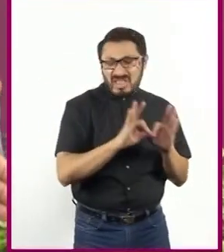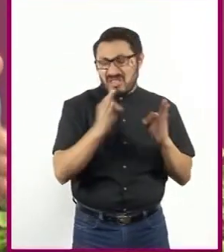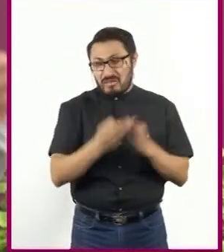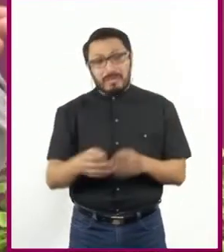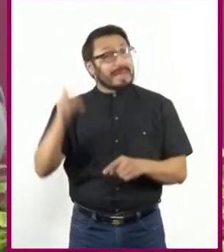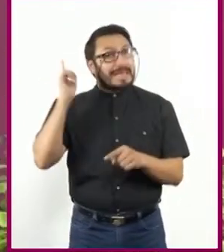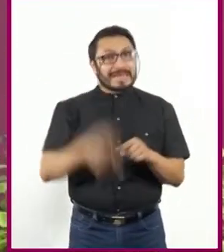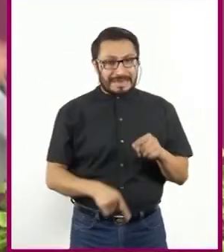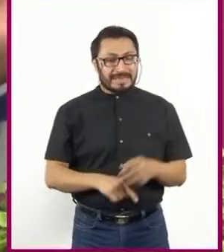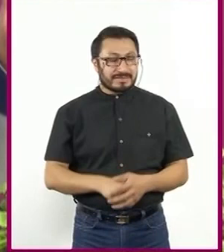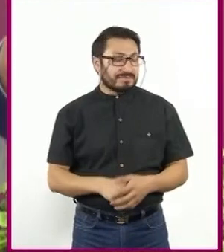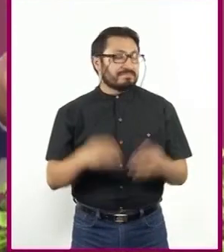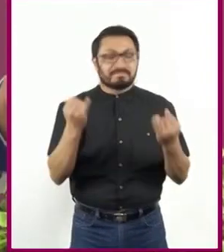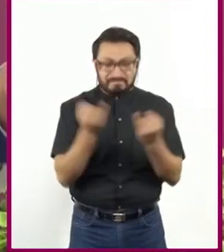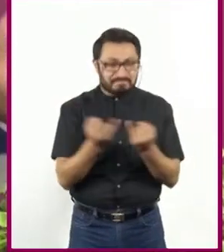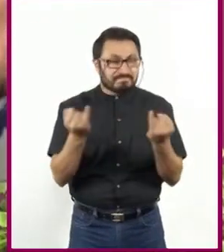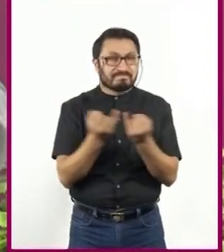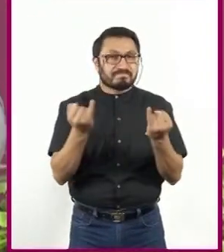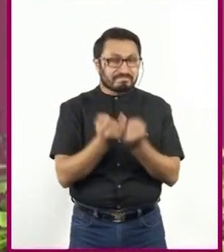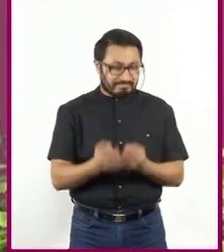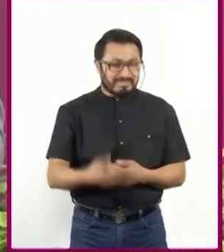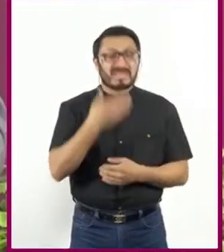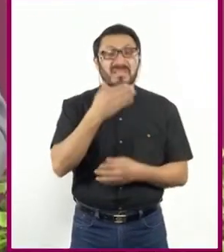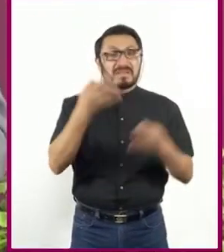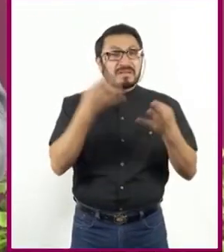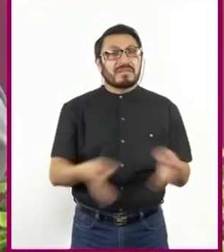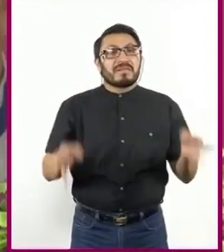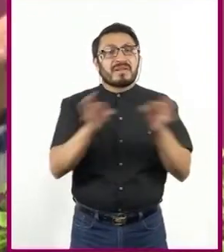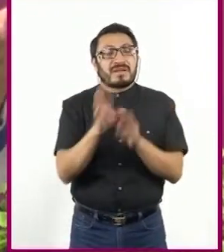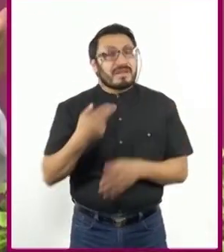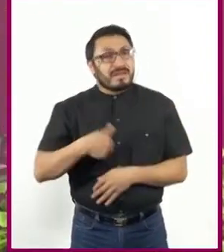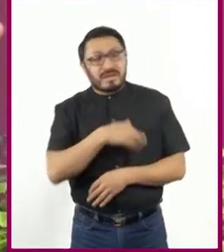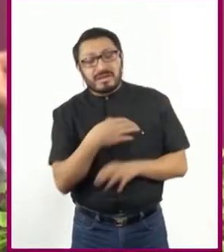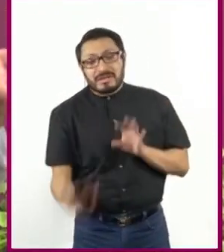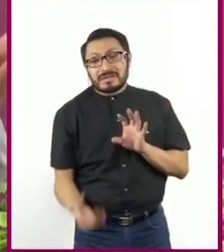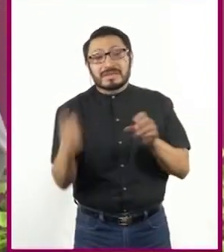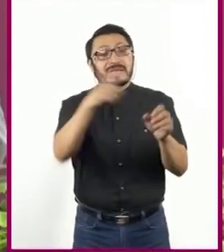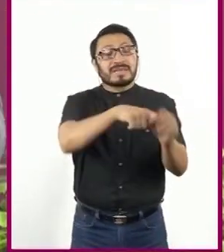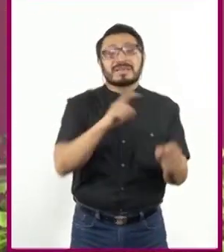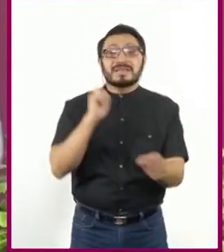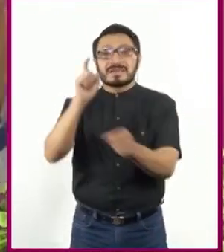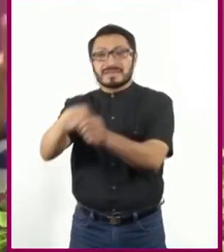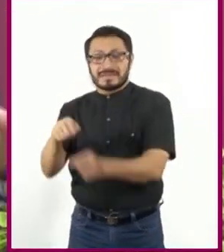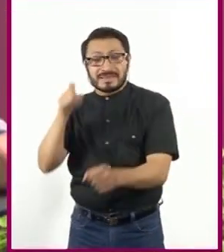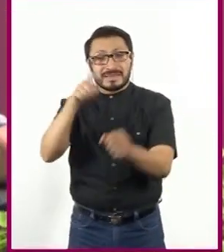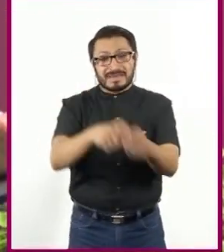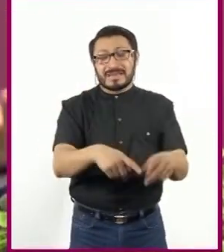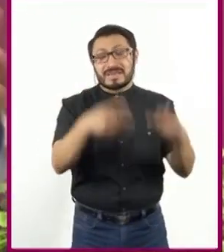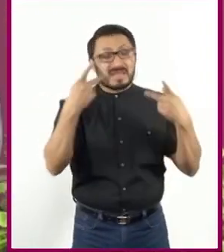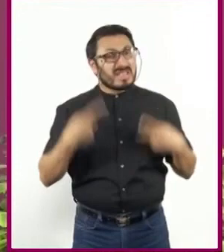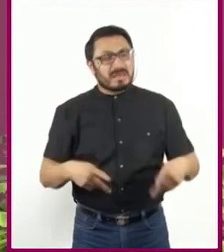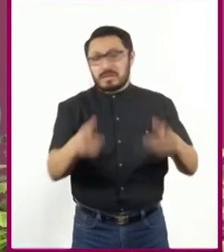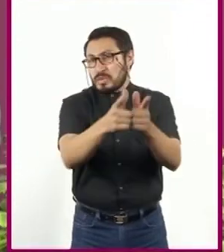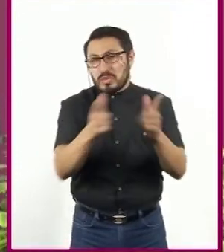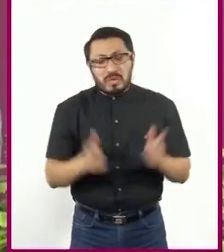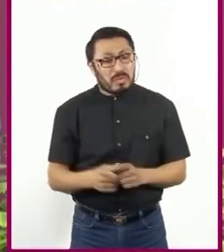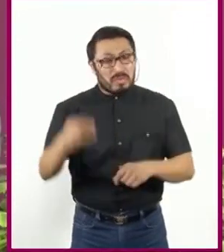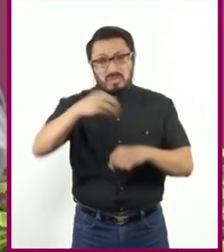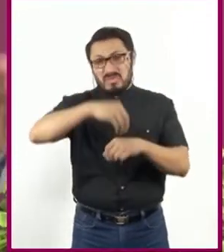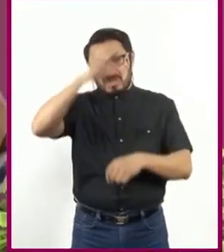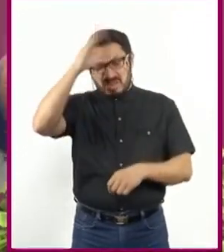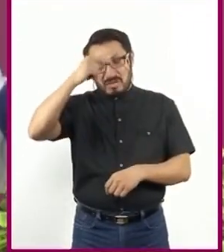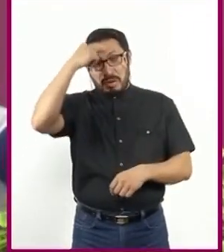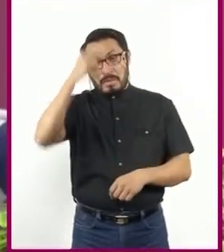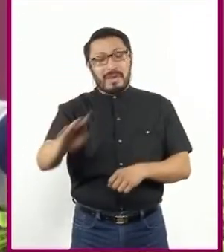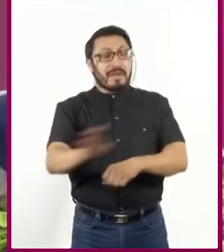violencia. También es conveniente unirnos a otras personas y grupos para tomar acuerdos que beneficien